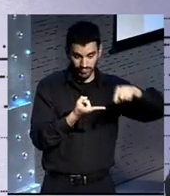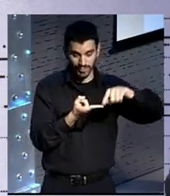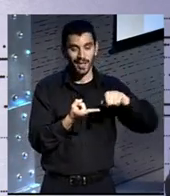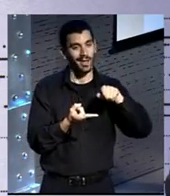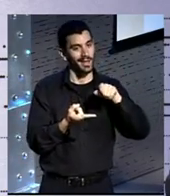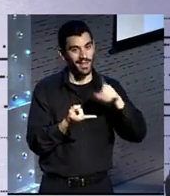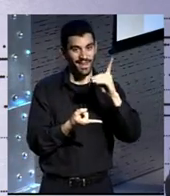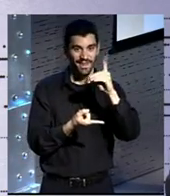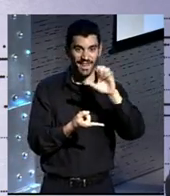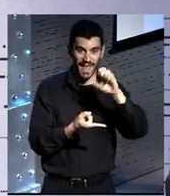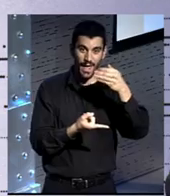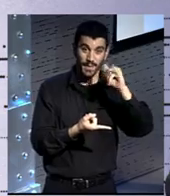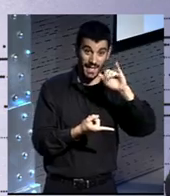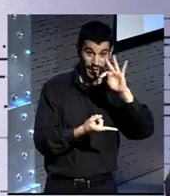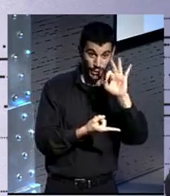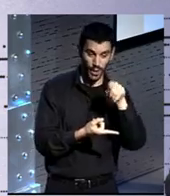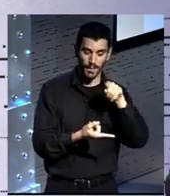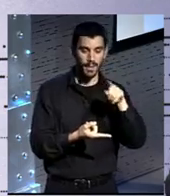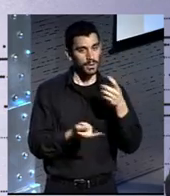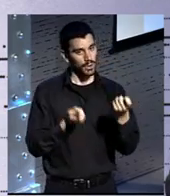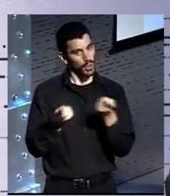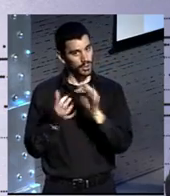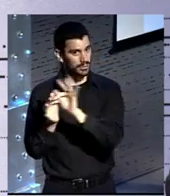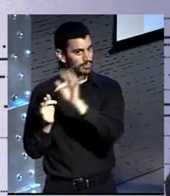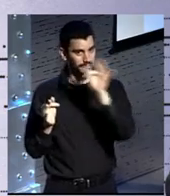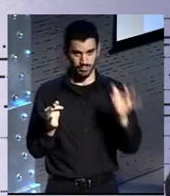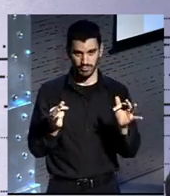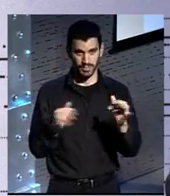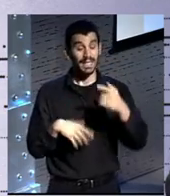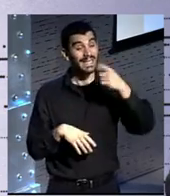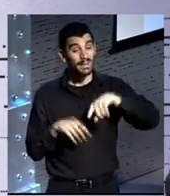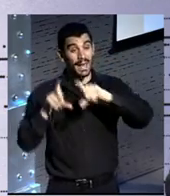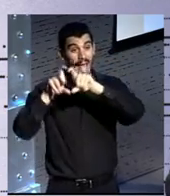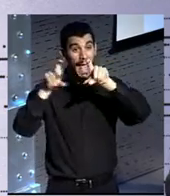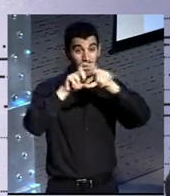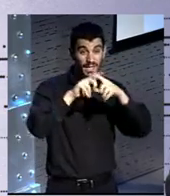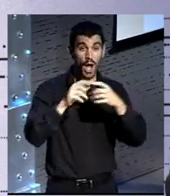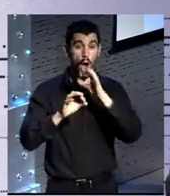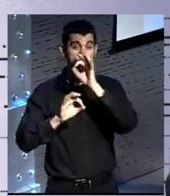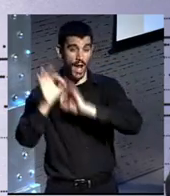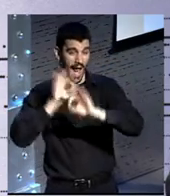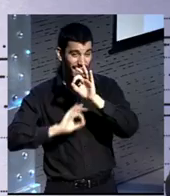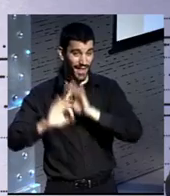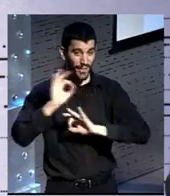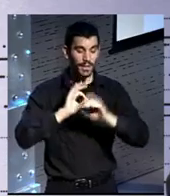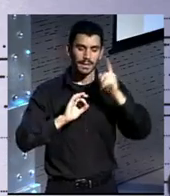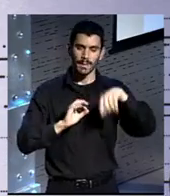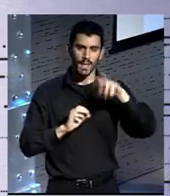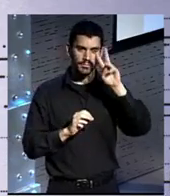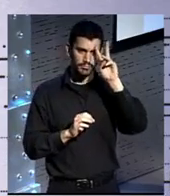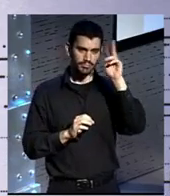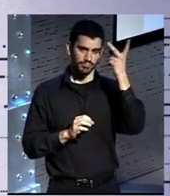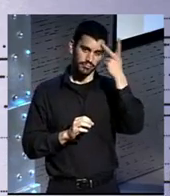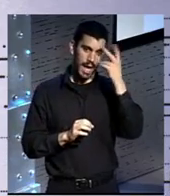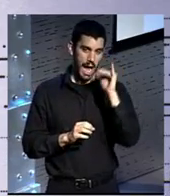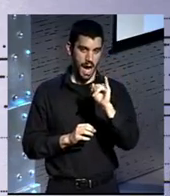comportamiento ético distinto a las organizaciones. No hablo solo de los bancos, donde evidentemente luego podemos discutir un poco sobre el cambio ético,